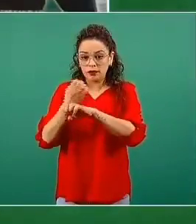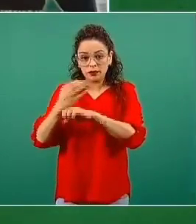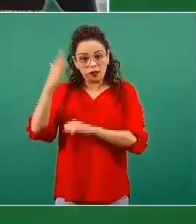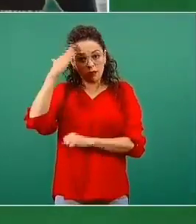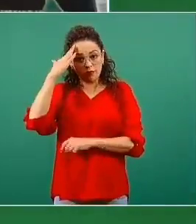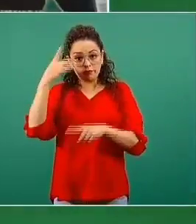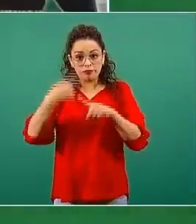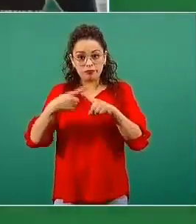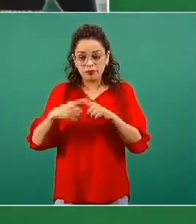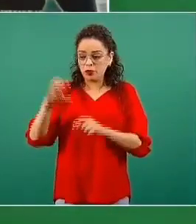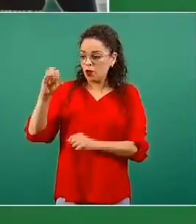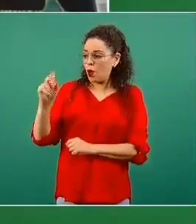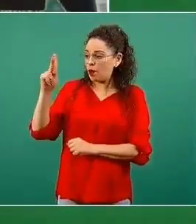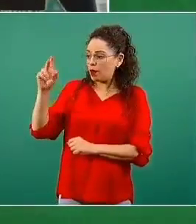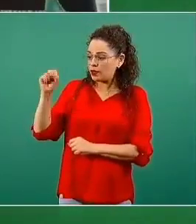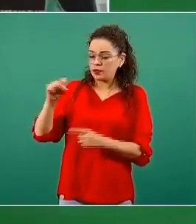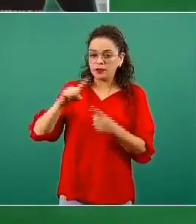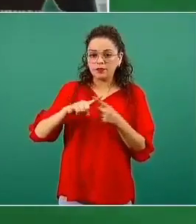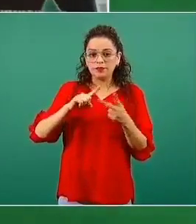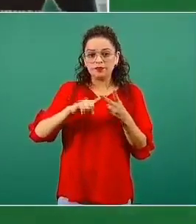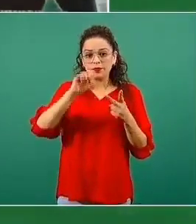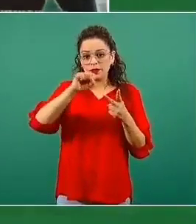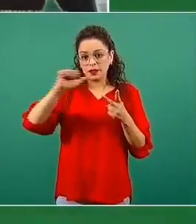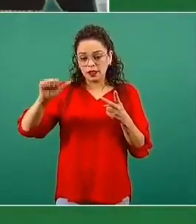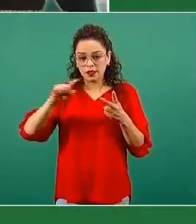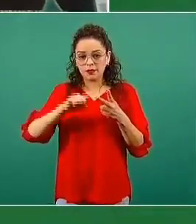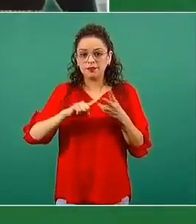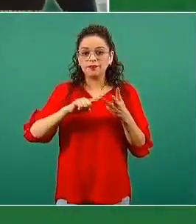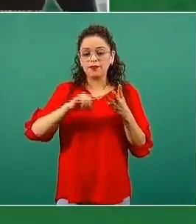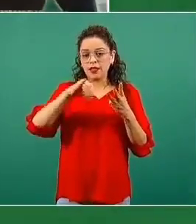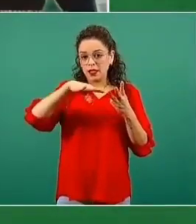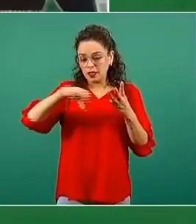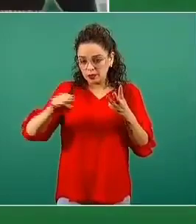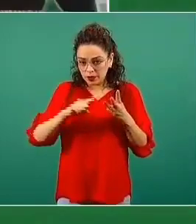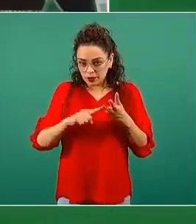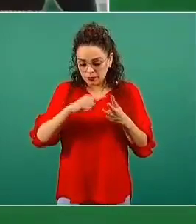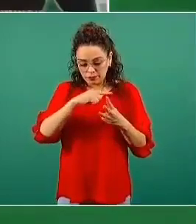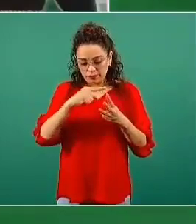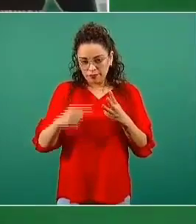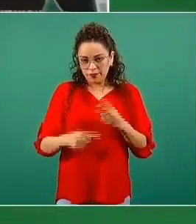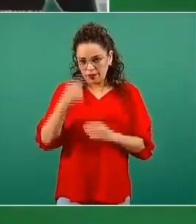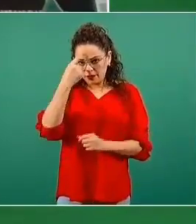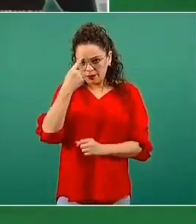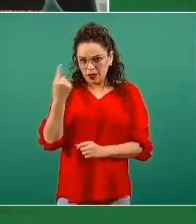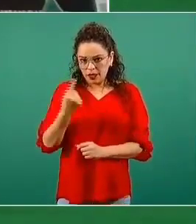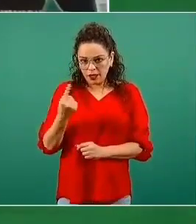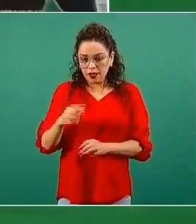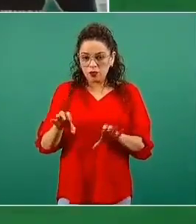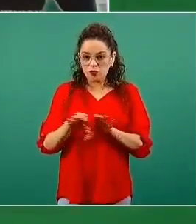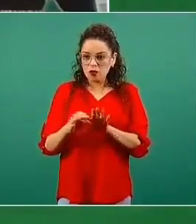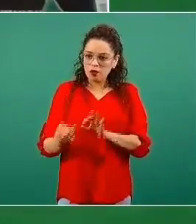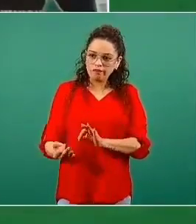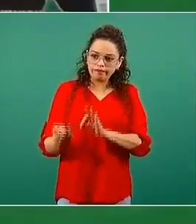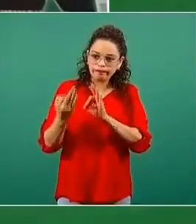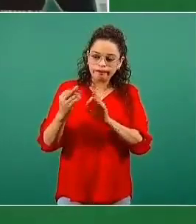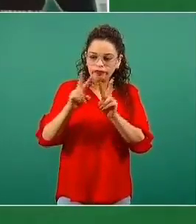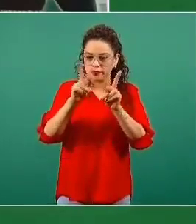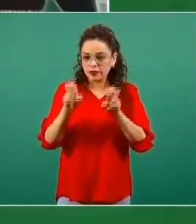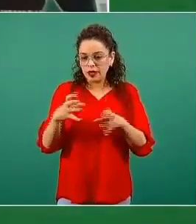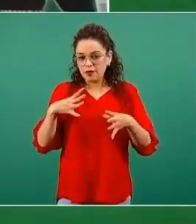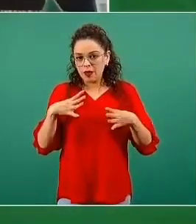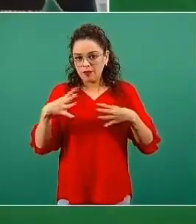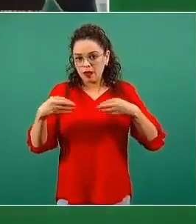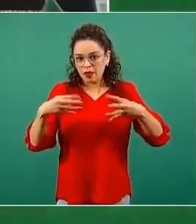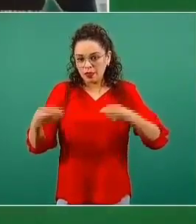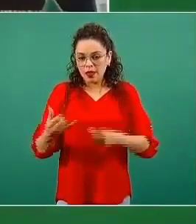Secretaría de Salud y el INSP, para responder a la pandemia, tanto